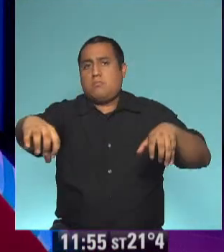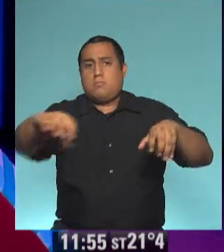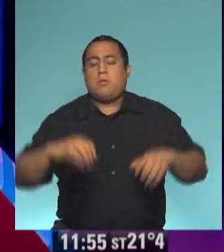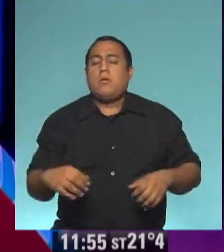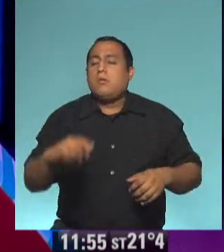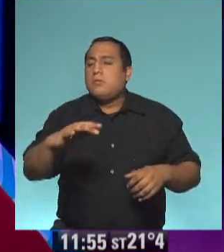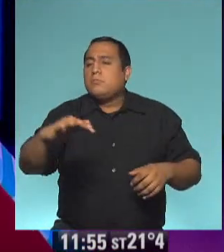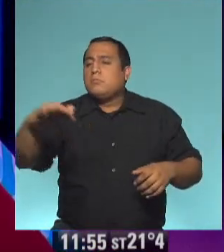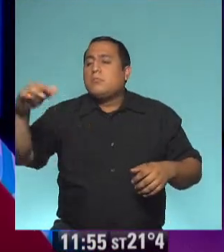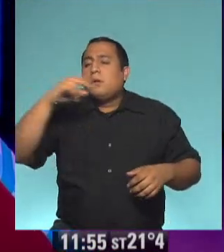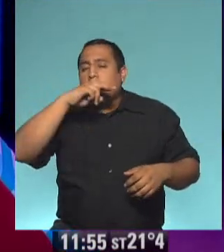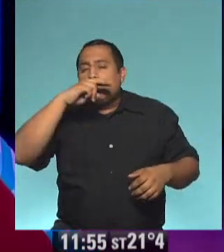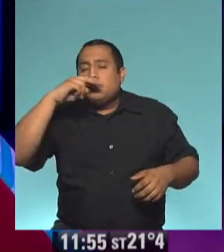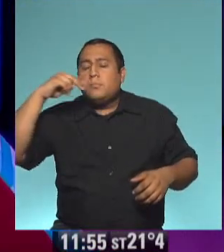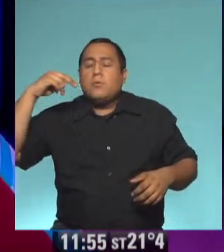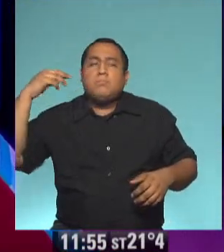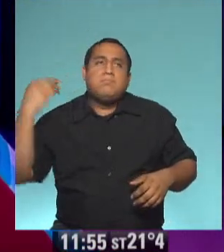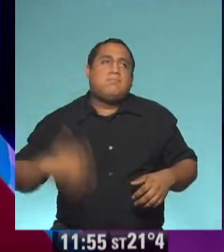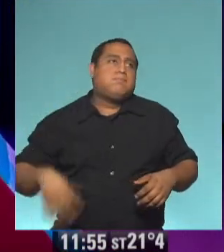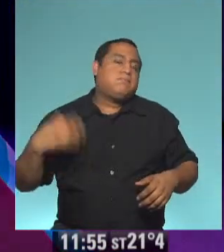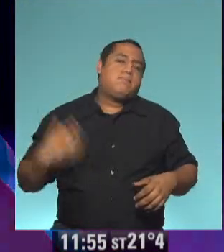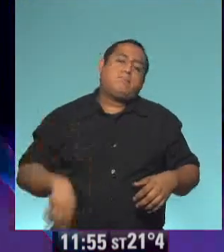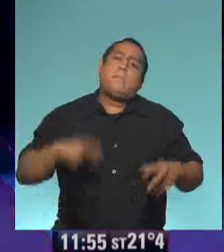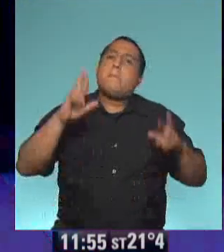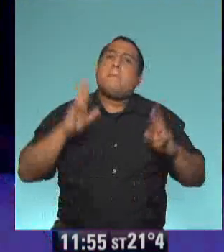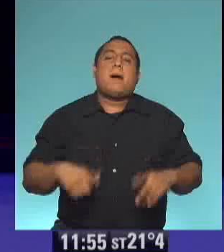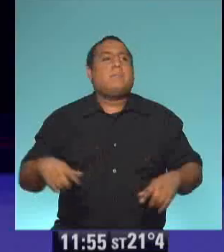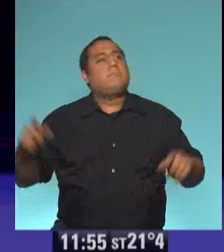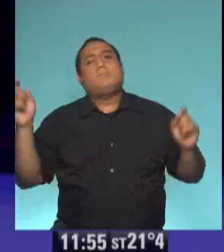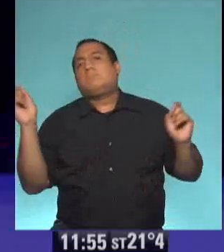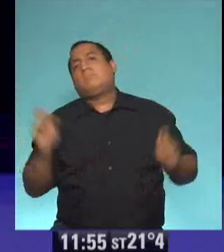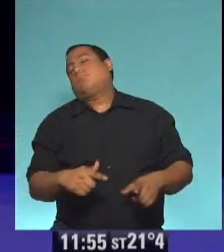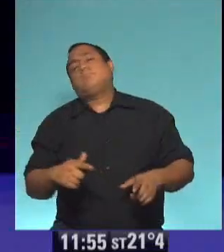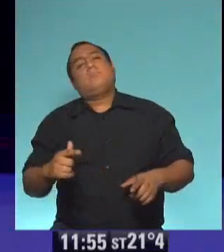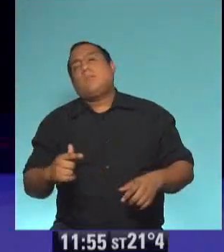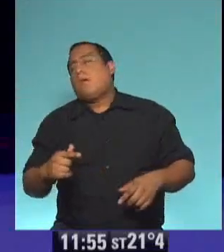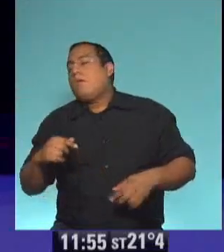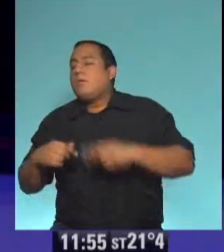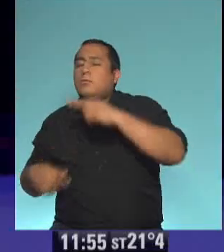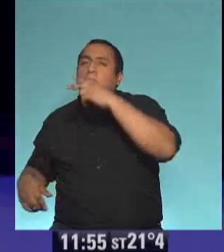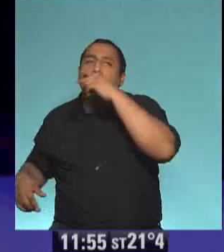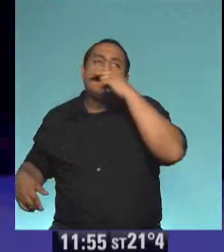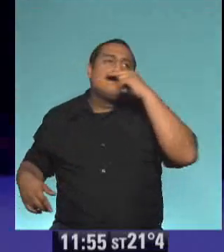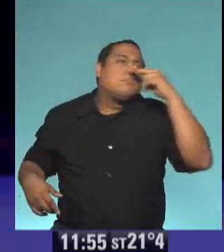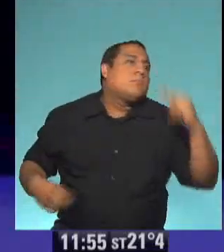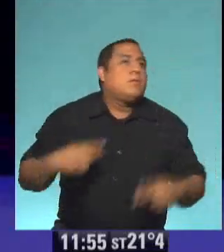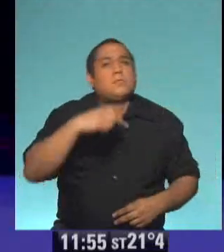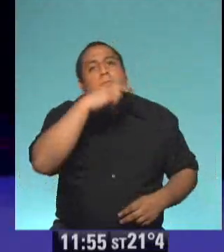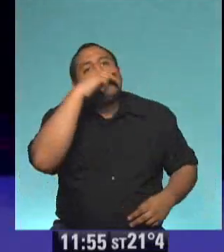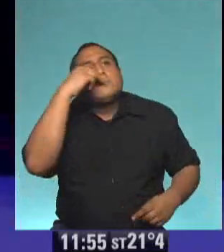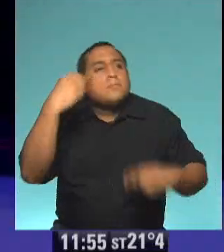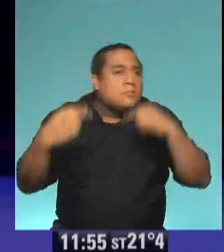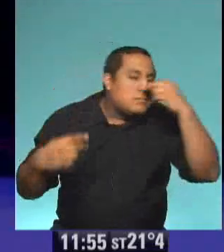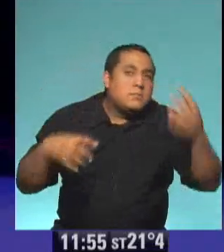un olorcito inconfundible, el olorcito al pan de siempre, que nos iba llevando a todos las narices hacia el interior de la